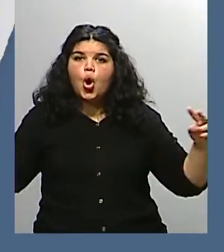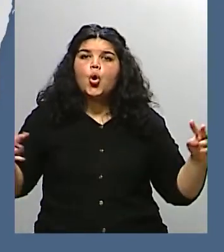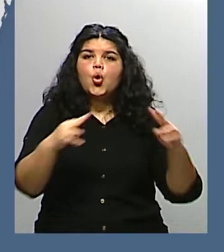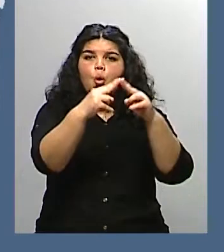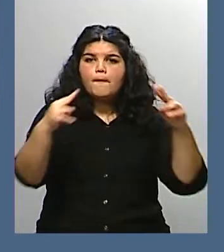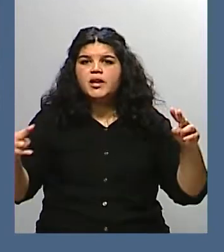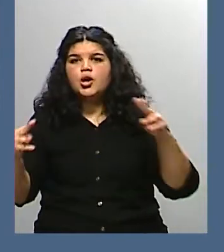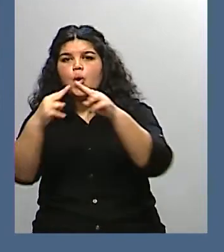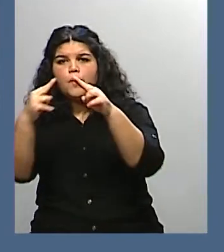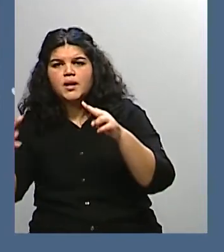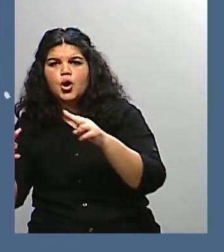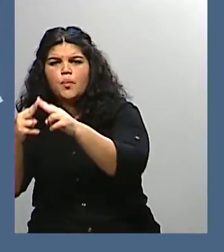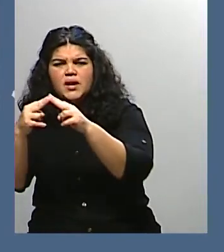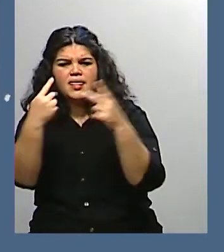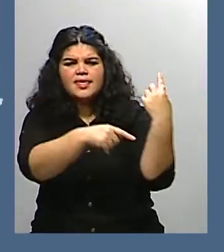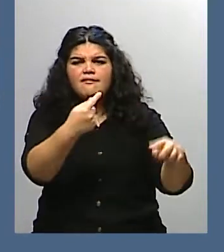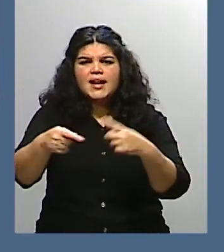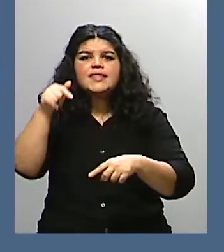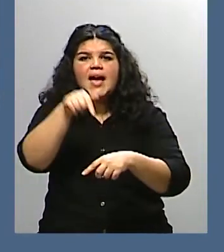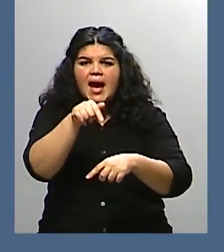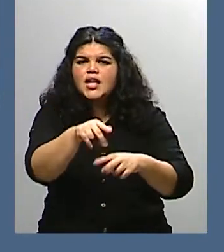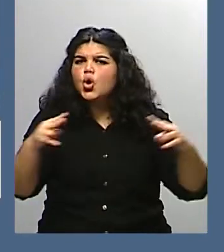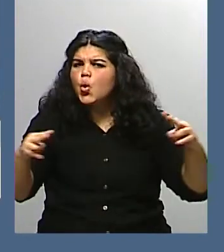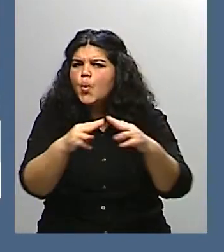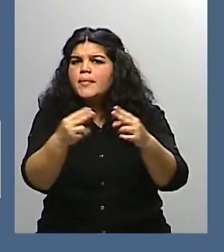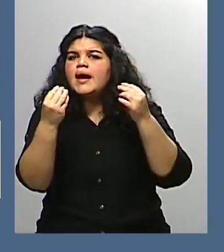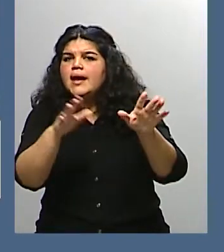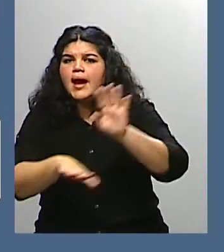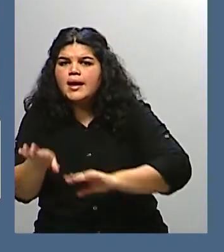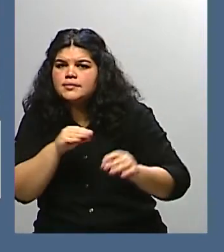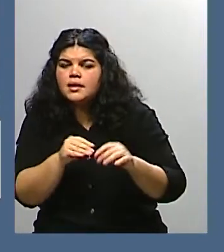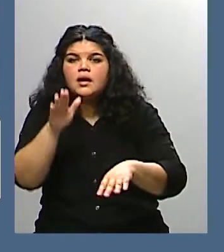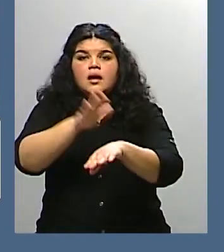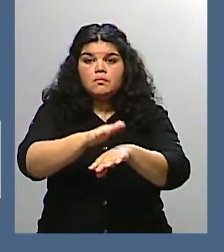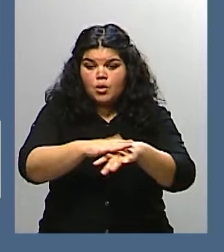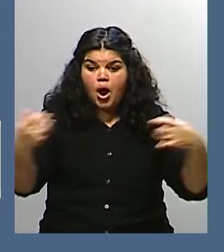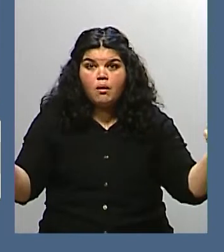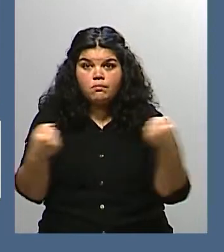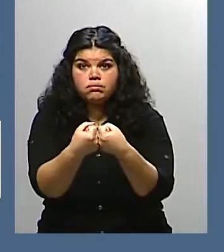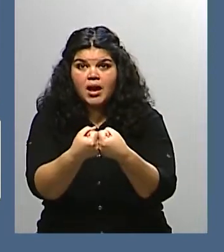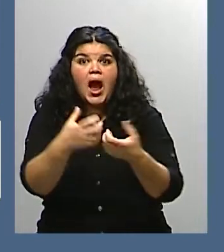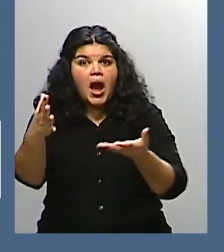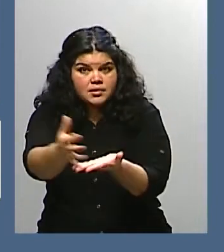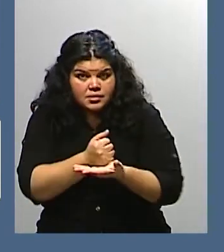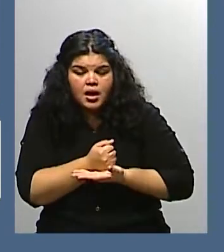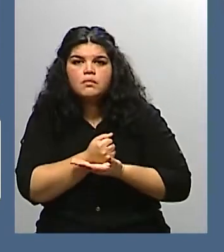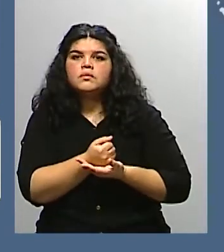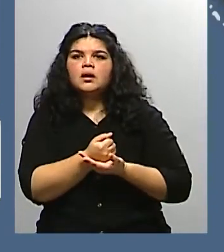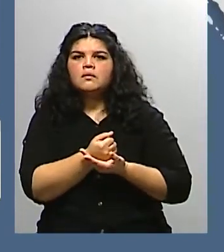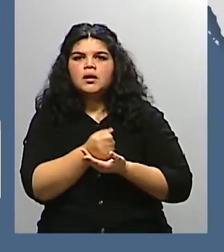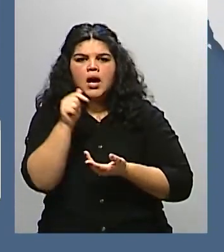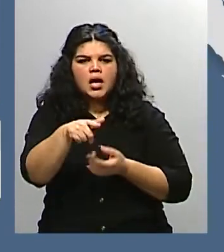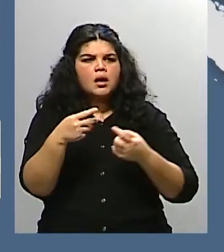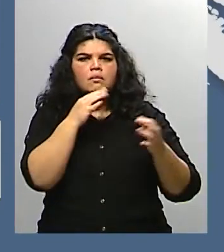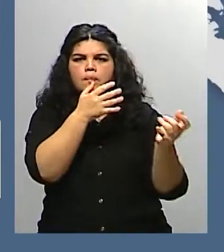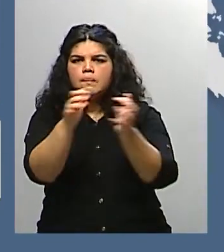asumen compromisos y me acuerdo de que queda nada más que en eso, pienso en que son buenas intenciones y que poco se hace, sobre todo